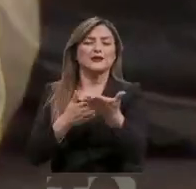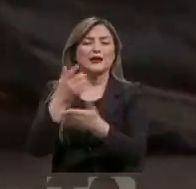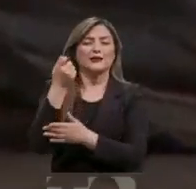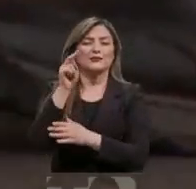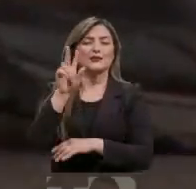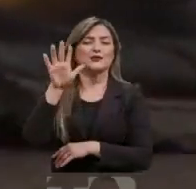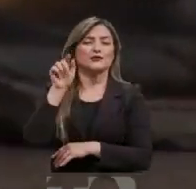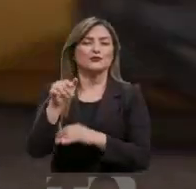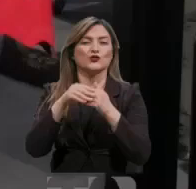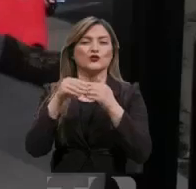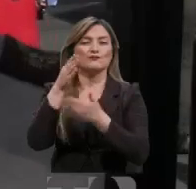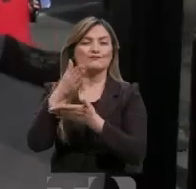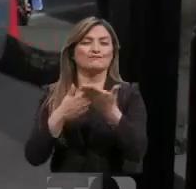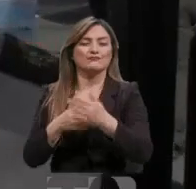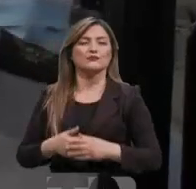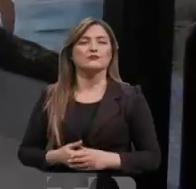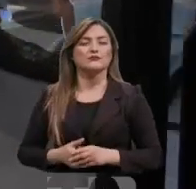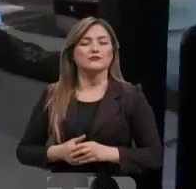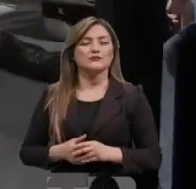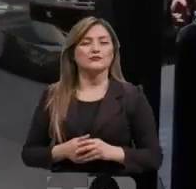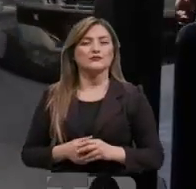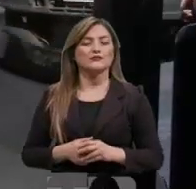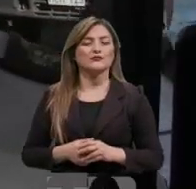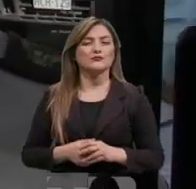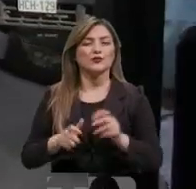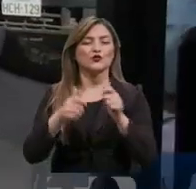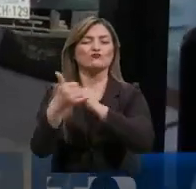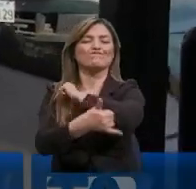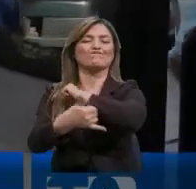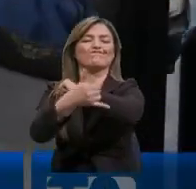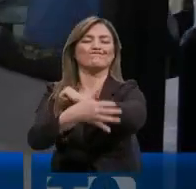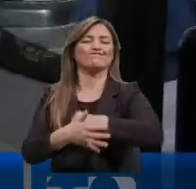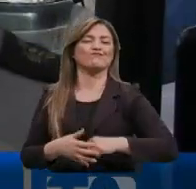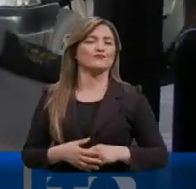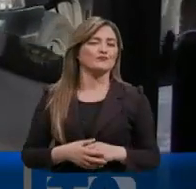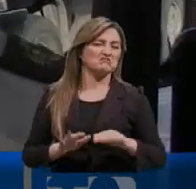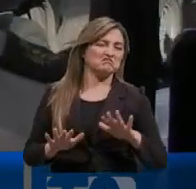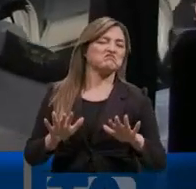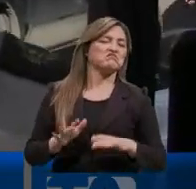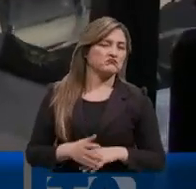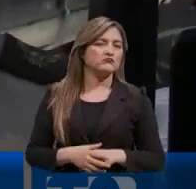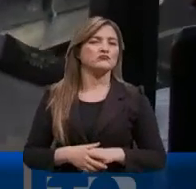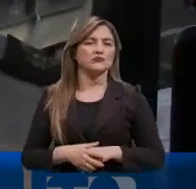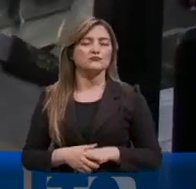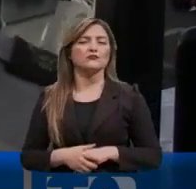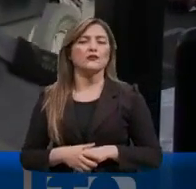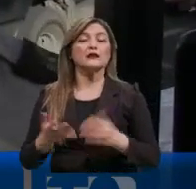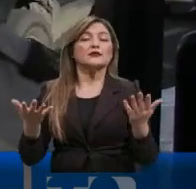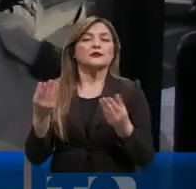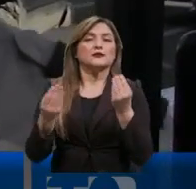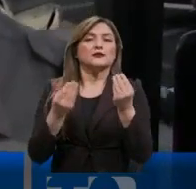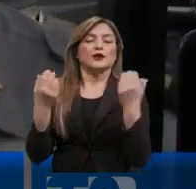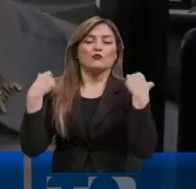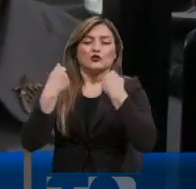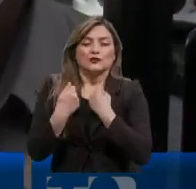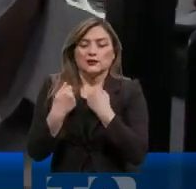de los $25,000. Ciudadanos, posiblemente extranjeros, proceden a sustraerle la